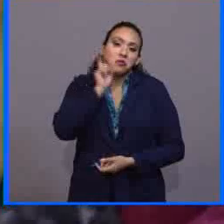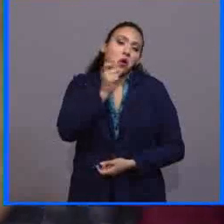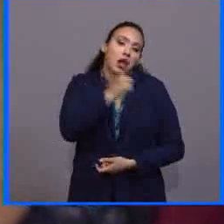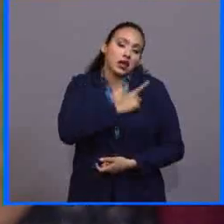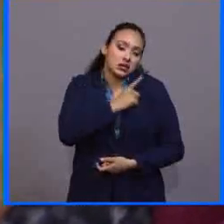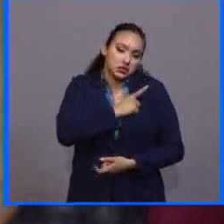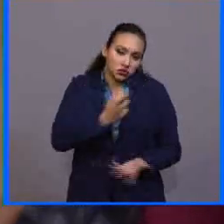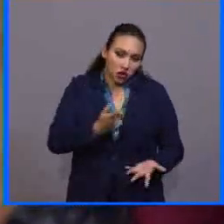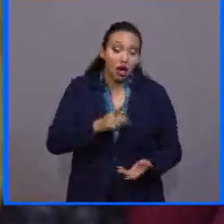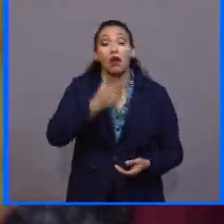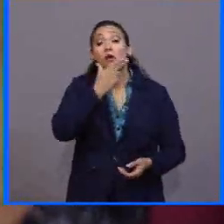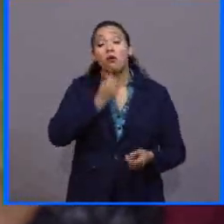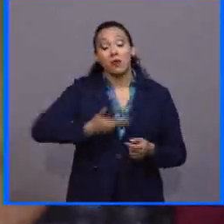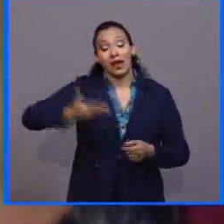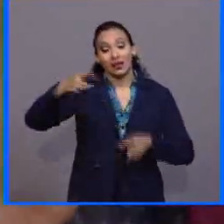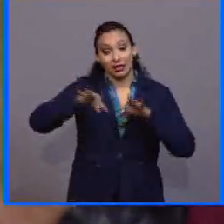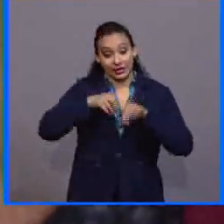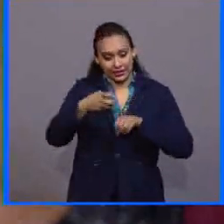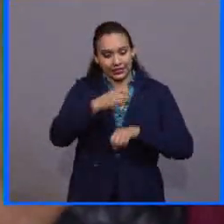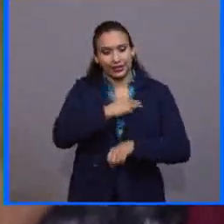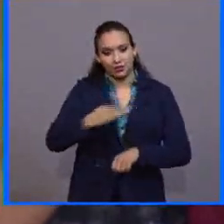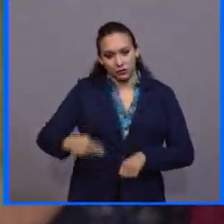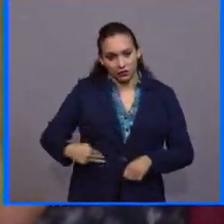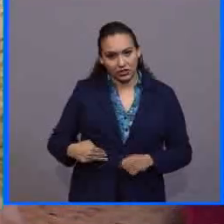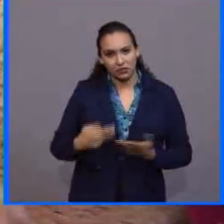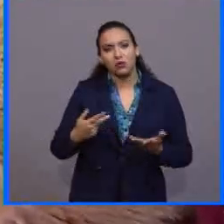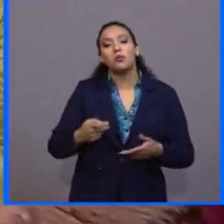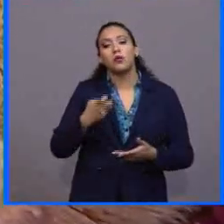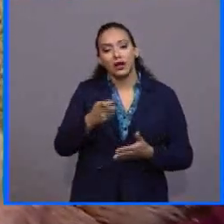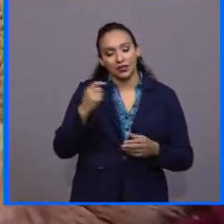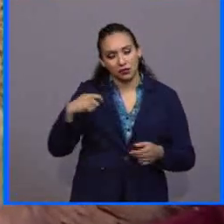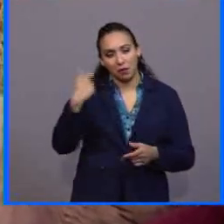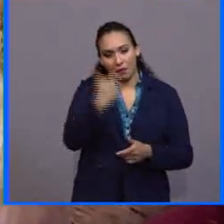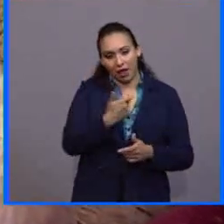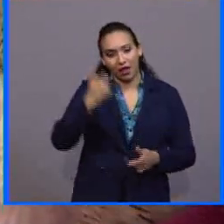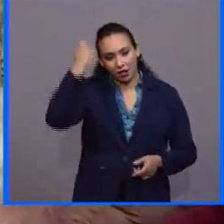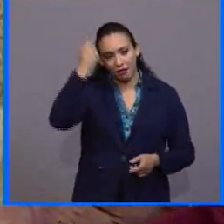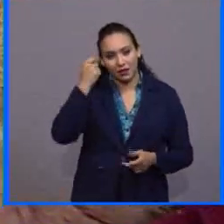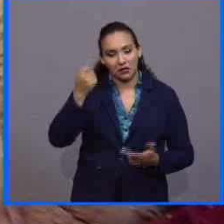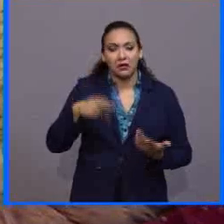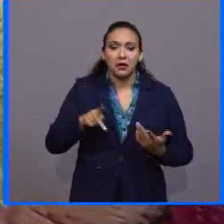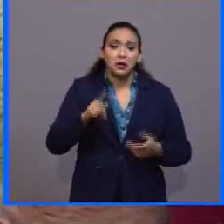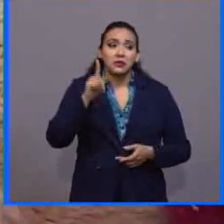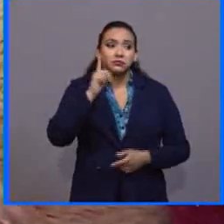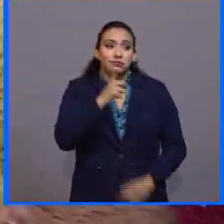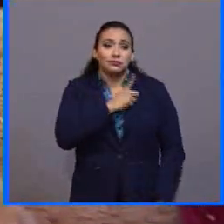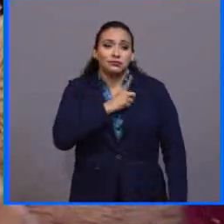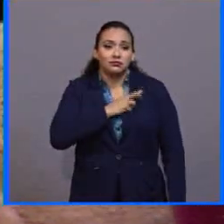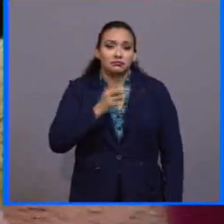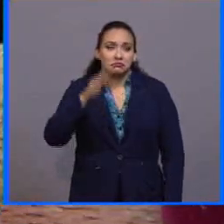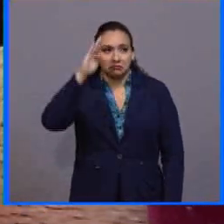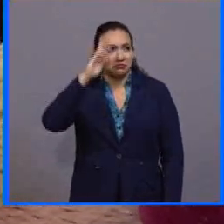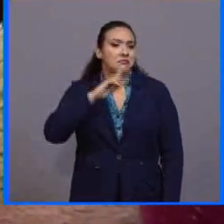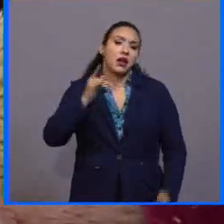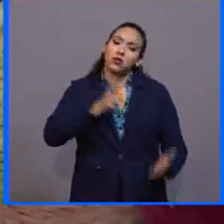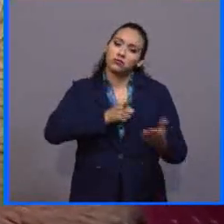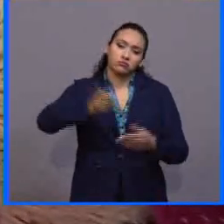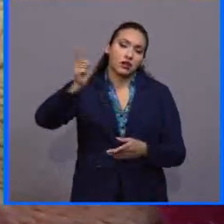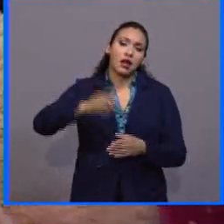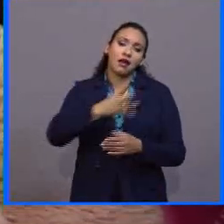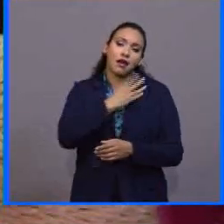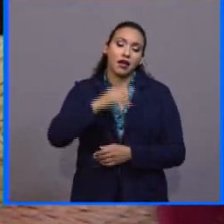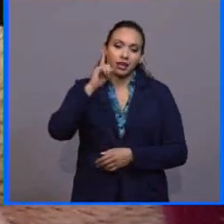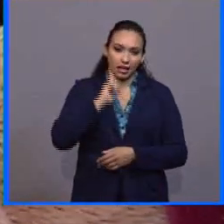años en la administración de dicho municipio. En la sentencia se advierte que las autoridades de Jojutla no atendieron el caso